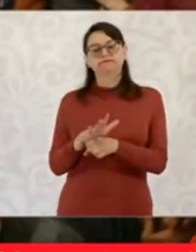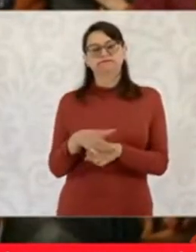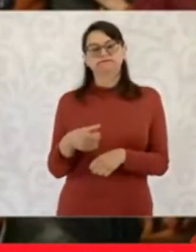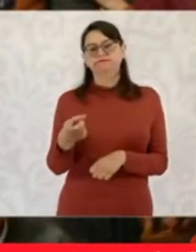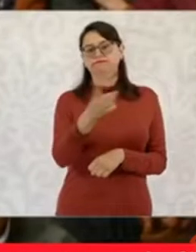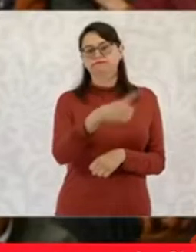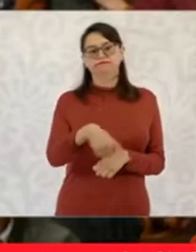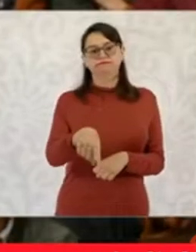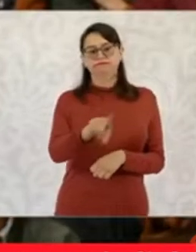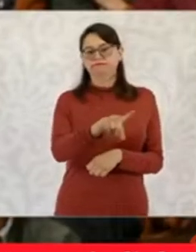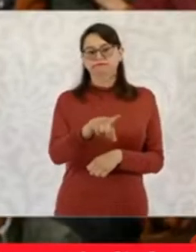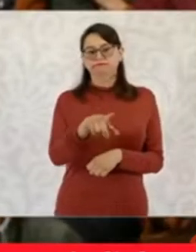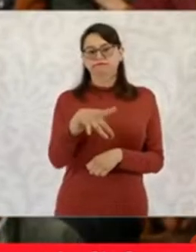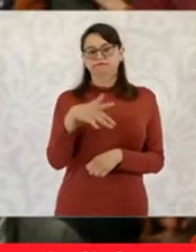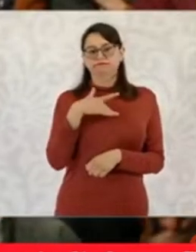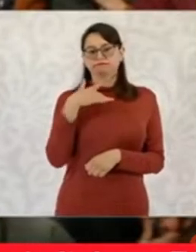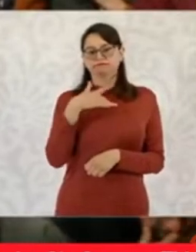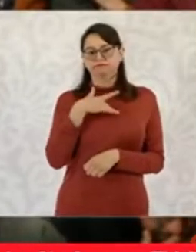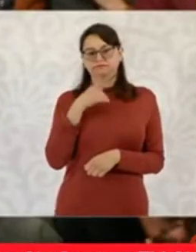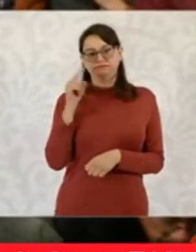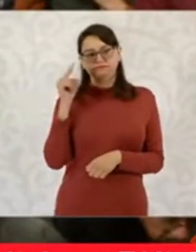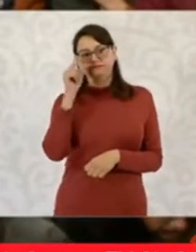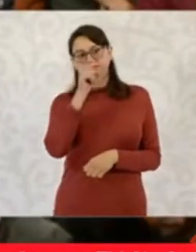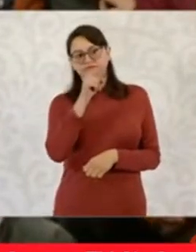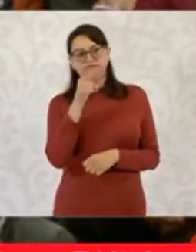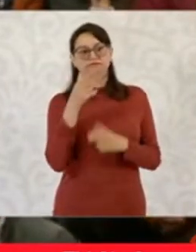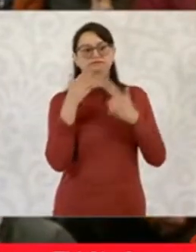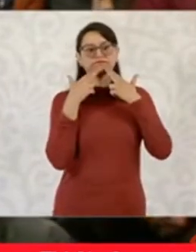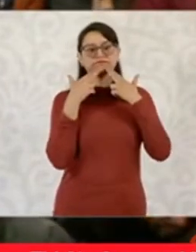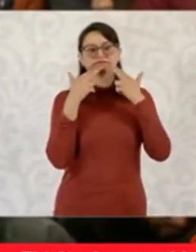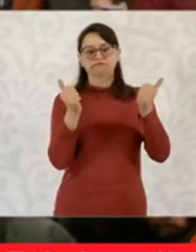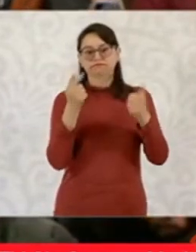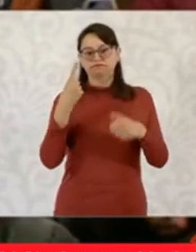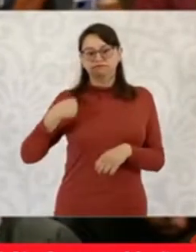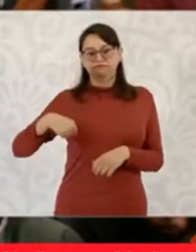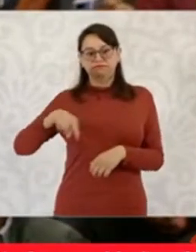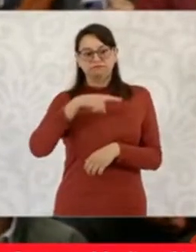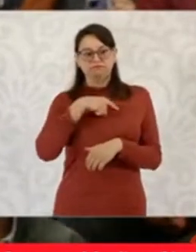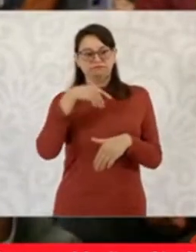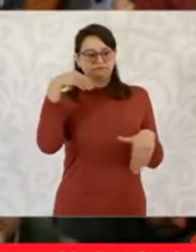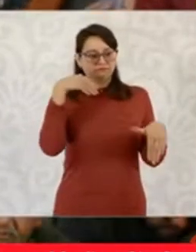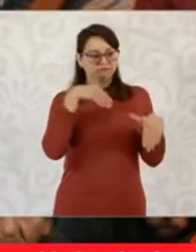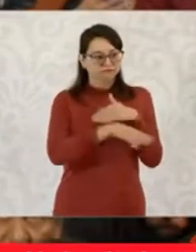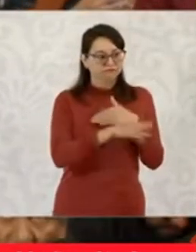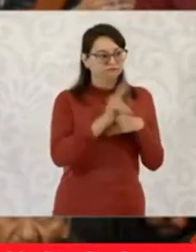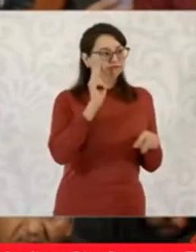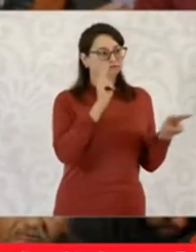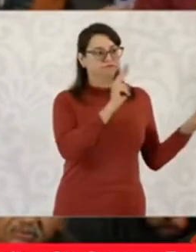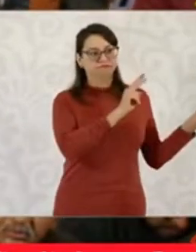pues en este caso medios independientes, porque han atacado en lo particular,